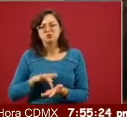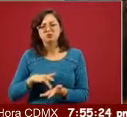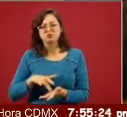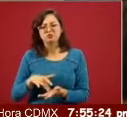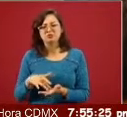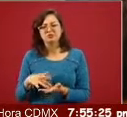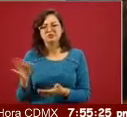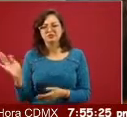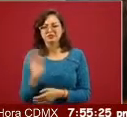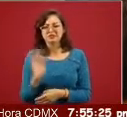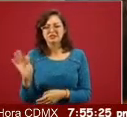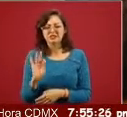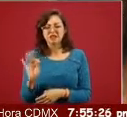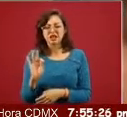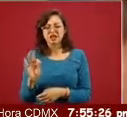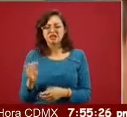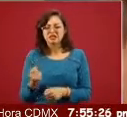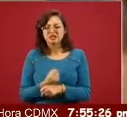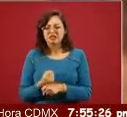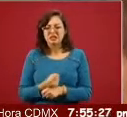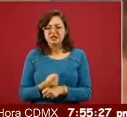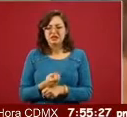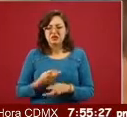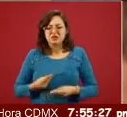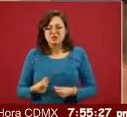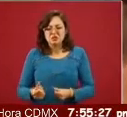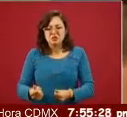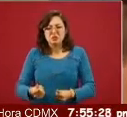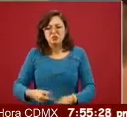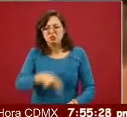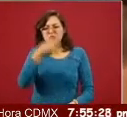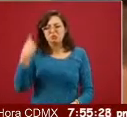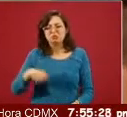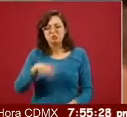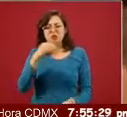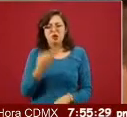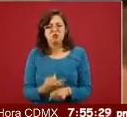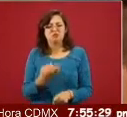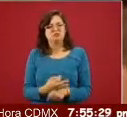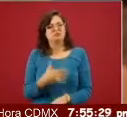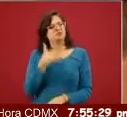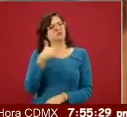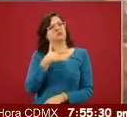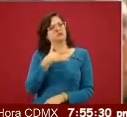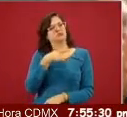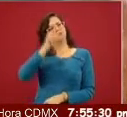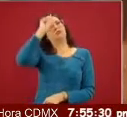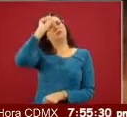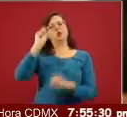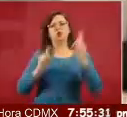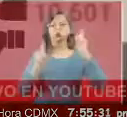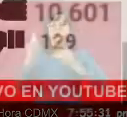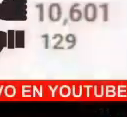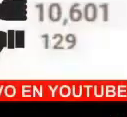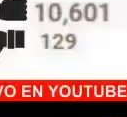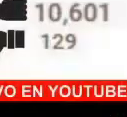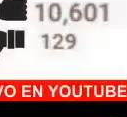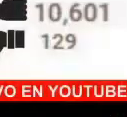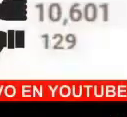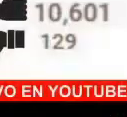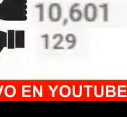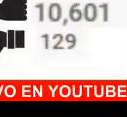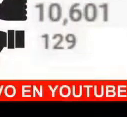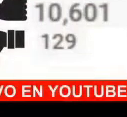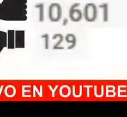este efecto de que evita la coagulación de la sangre. Es una pregunta que me acaba de surgir. Porque estuve escuchando que en lugar de